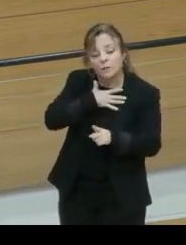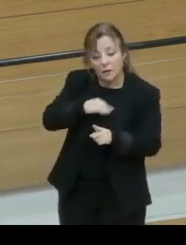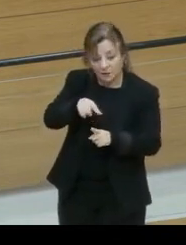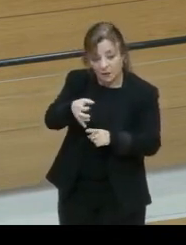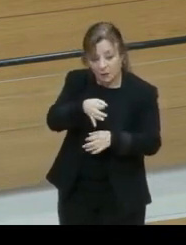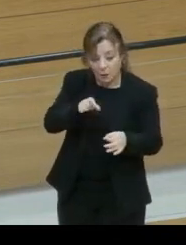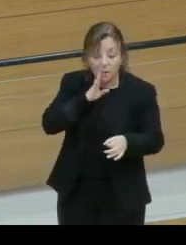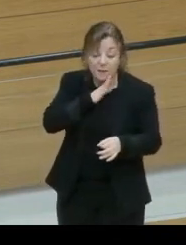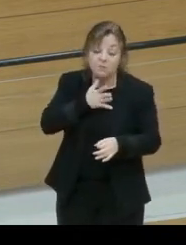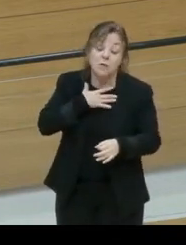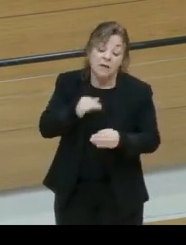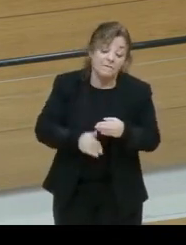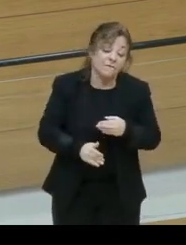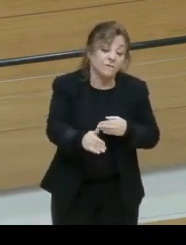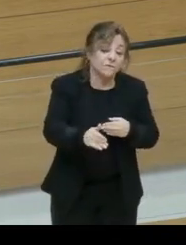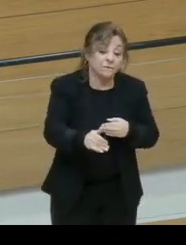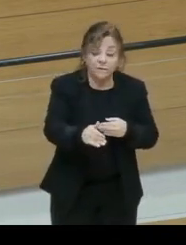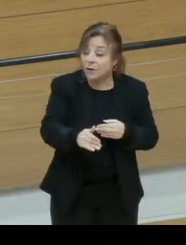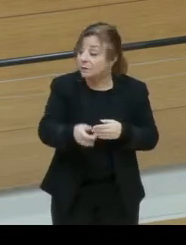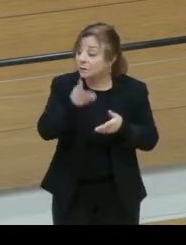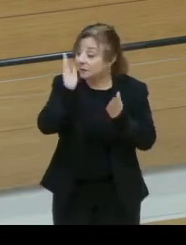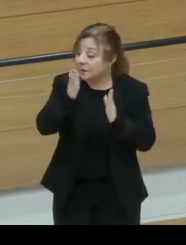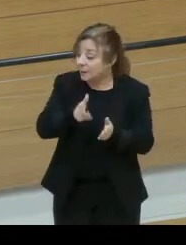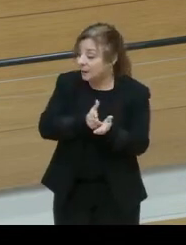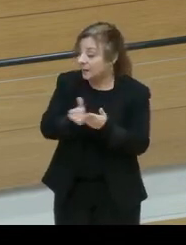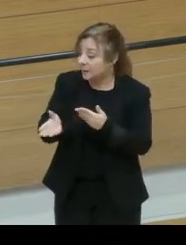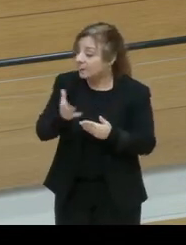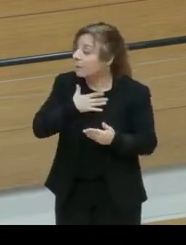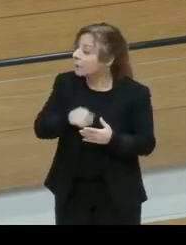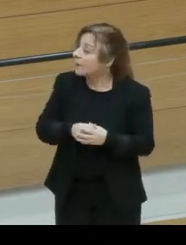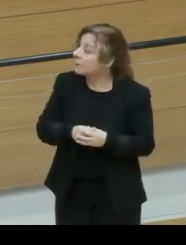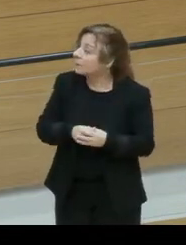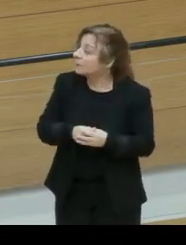que en el futuro fuese una terapia alternativa.